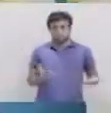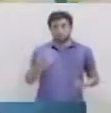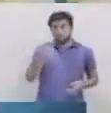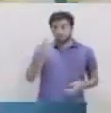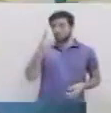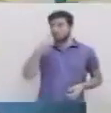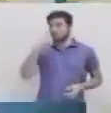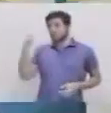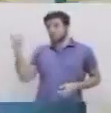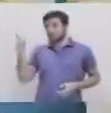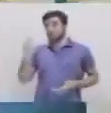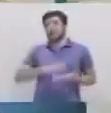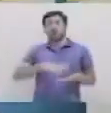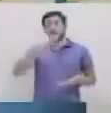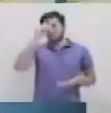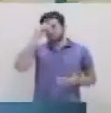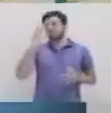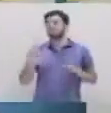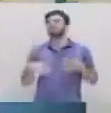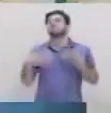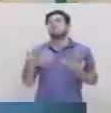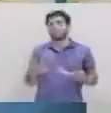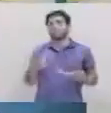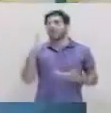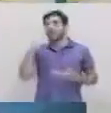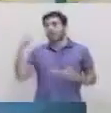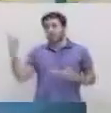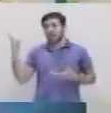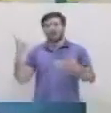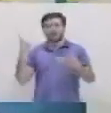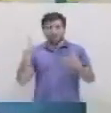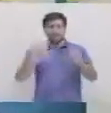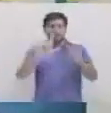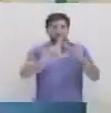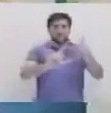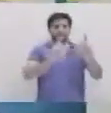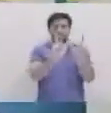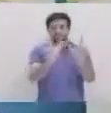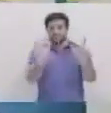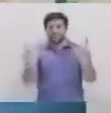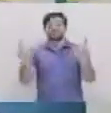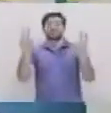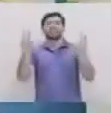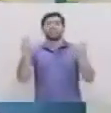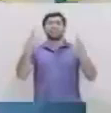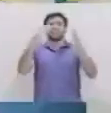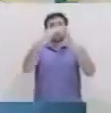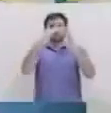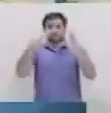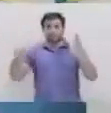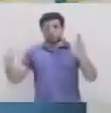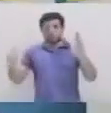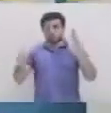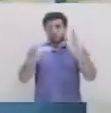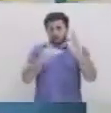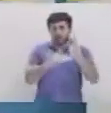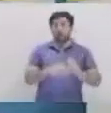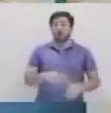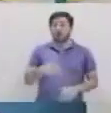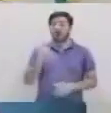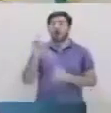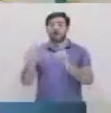Bienvenidos a esta sesión de aprendizaje aplicando lo que son razones trigonométricas. En la vida diaria, muchos